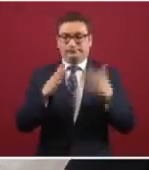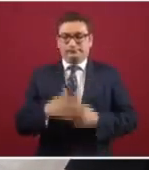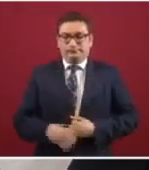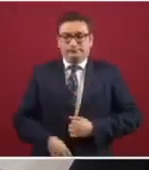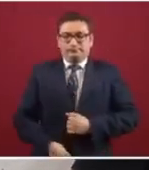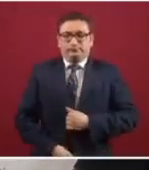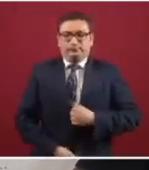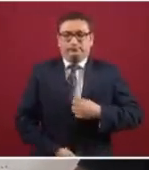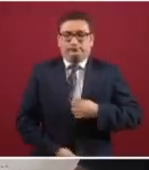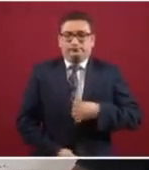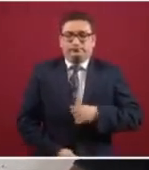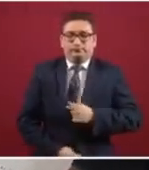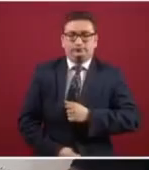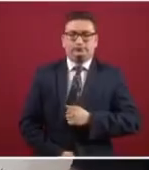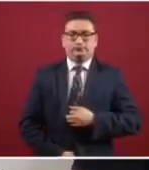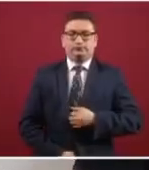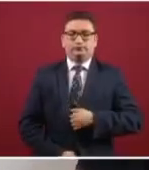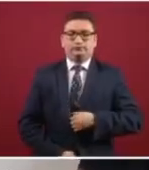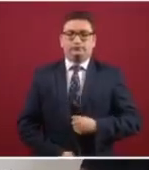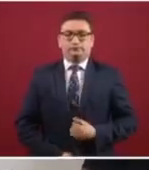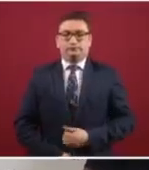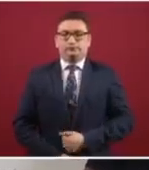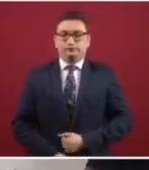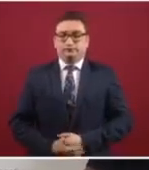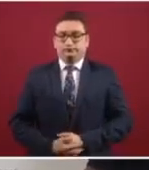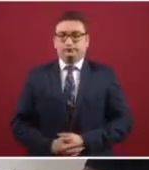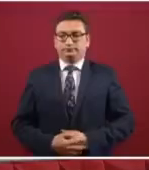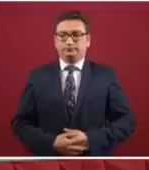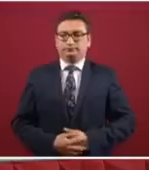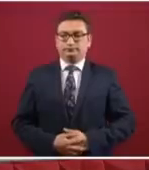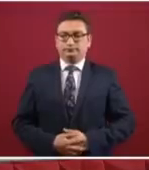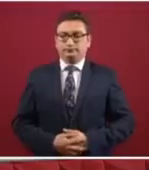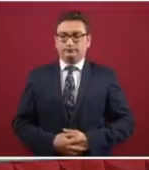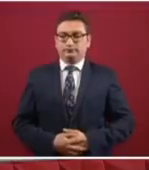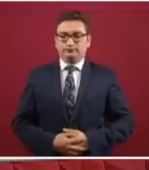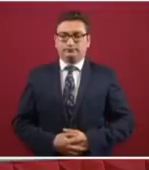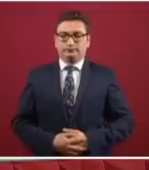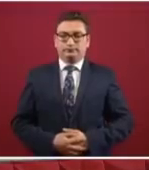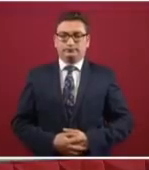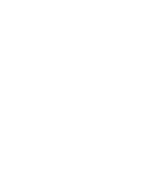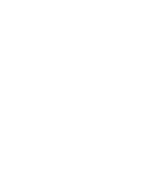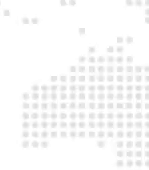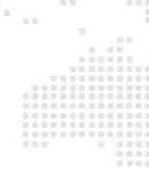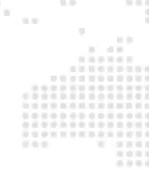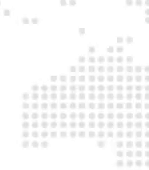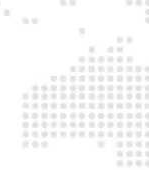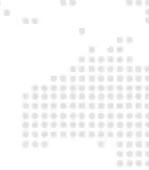Rafael Ojeda Durán recibió un reconocimiento por la creación del sistema de búsqueda y rescate.